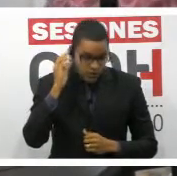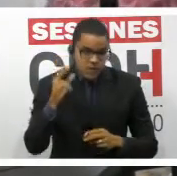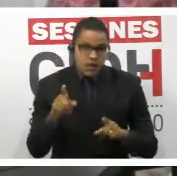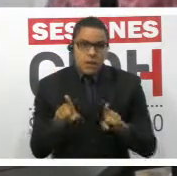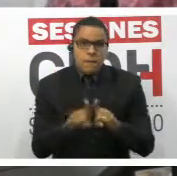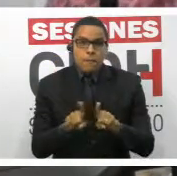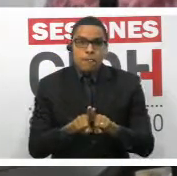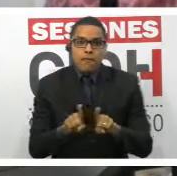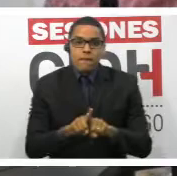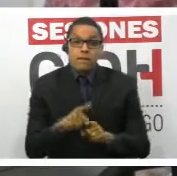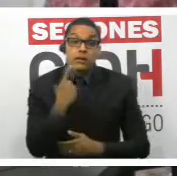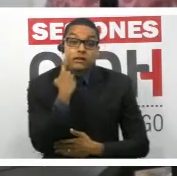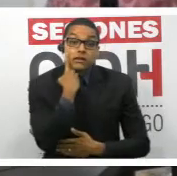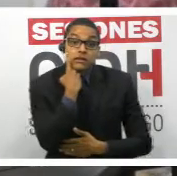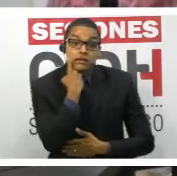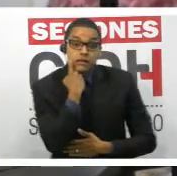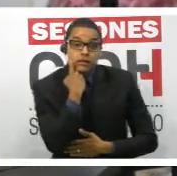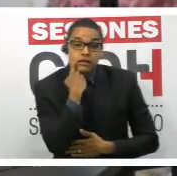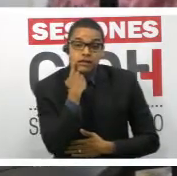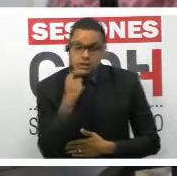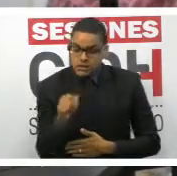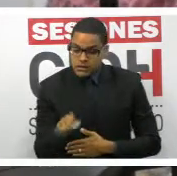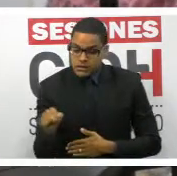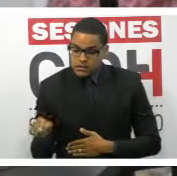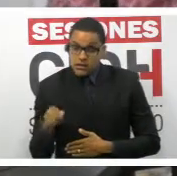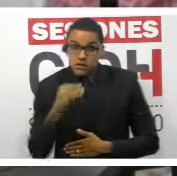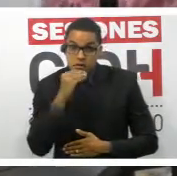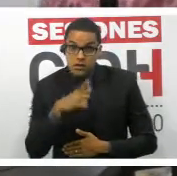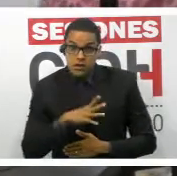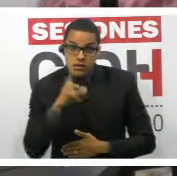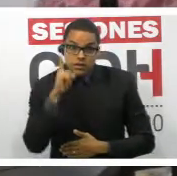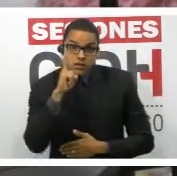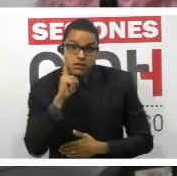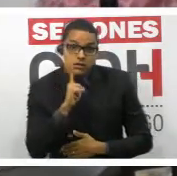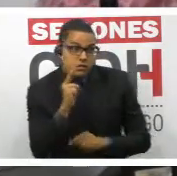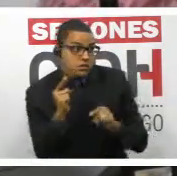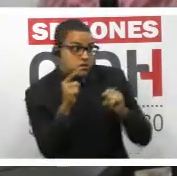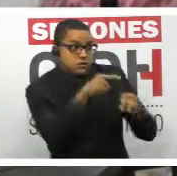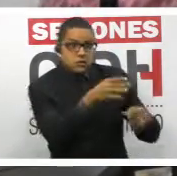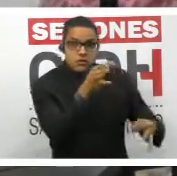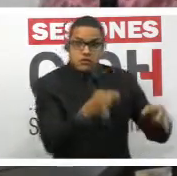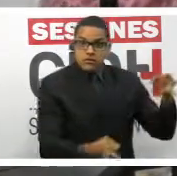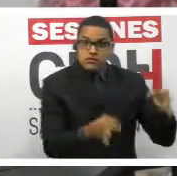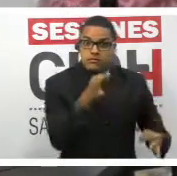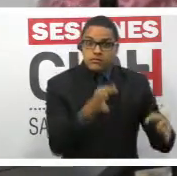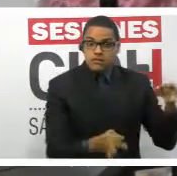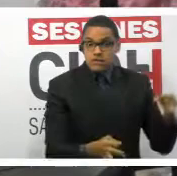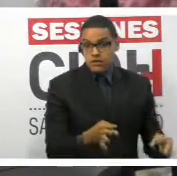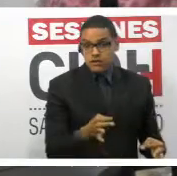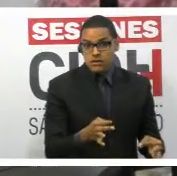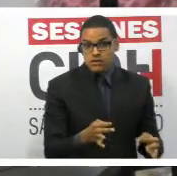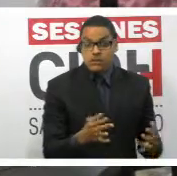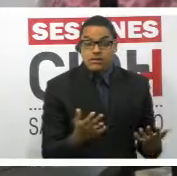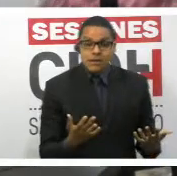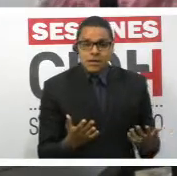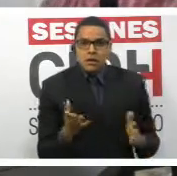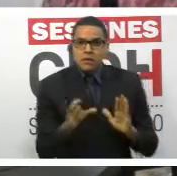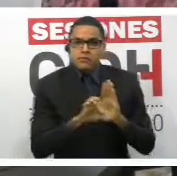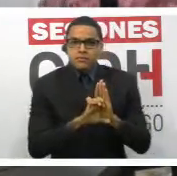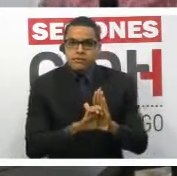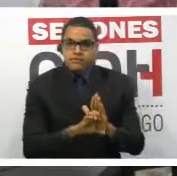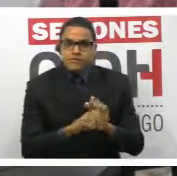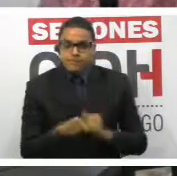son sordas y en un momento determinado en la noche se sienten mal van a una clínica ginecológica